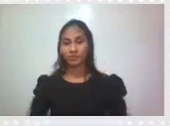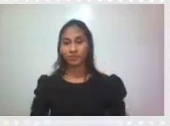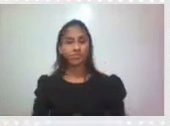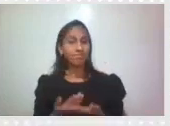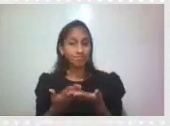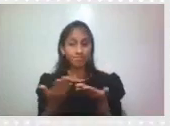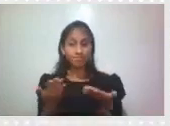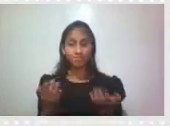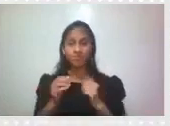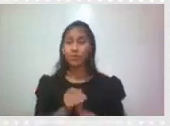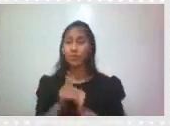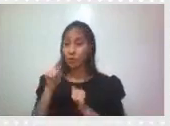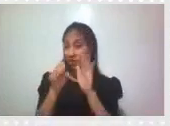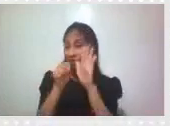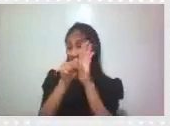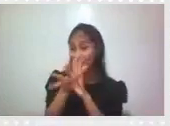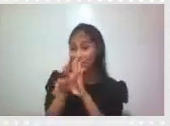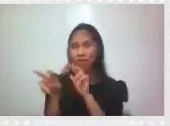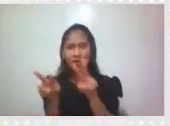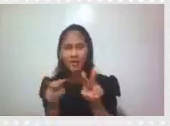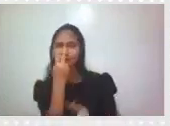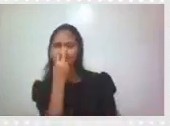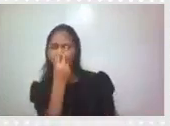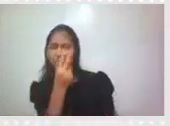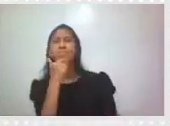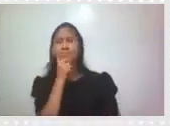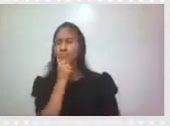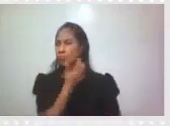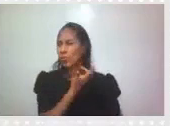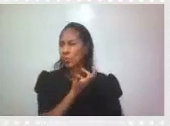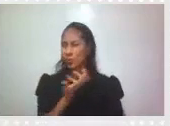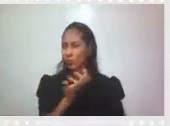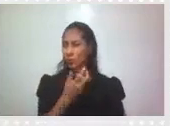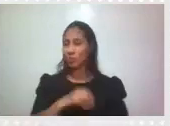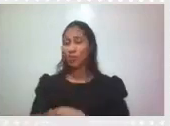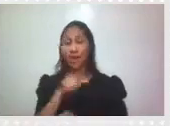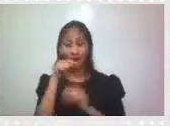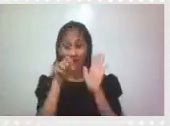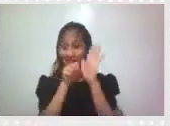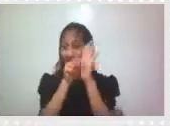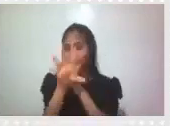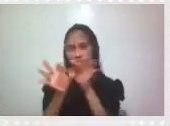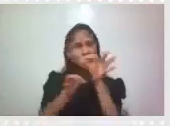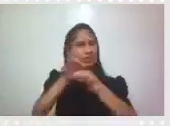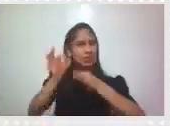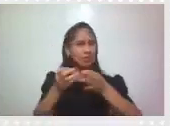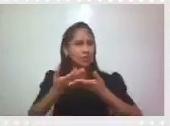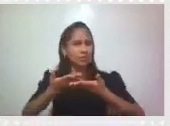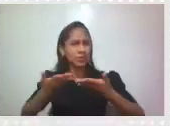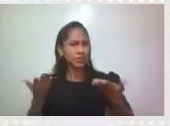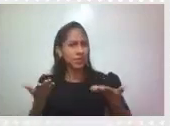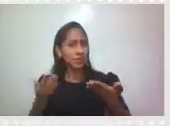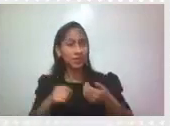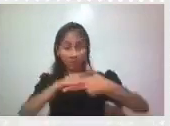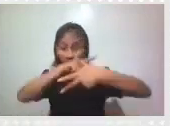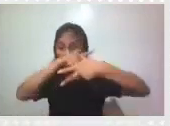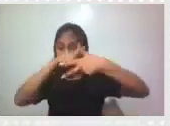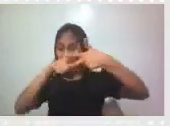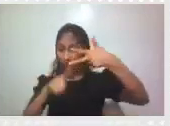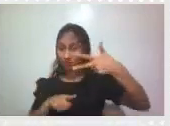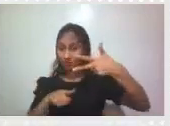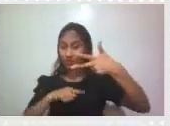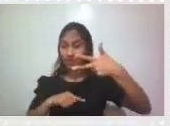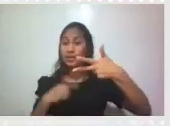Entonces, con este video lo que hemos tratado de explicar es las tres primeras